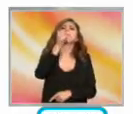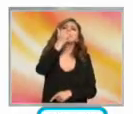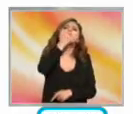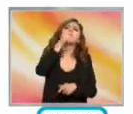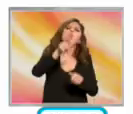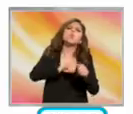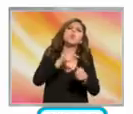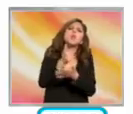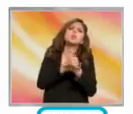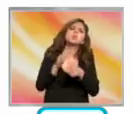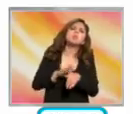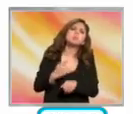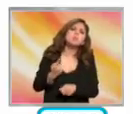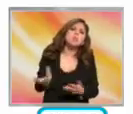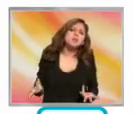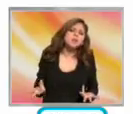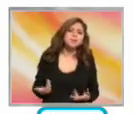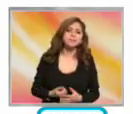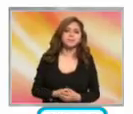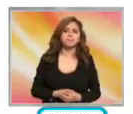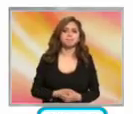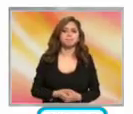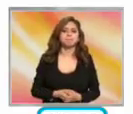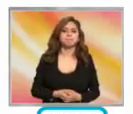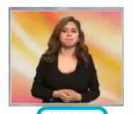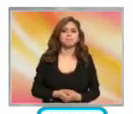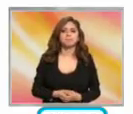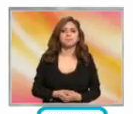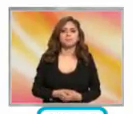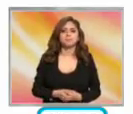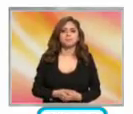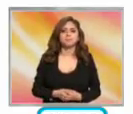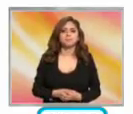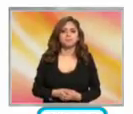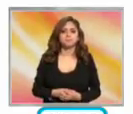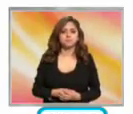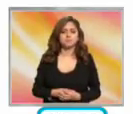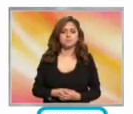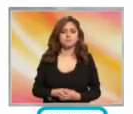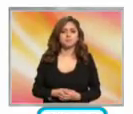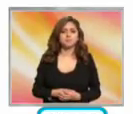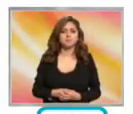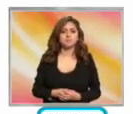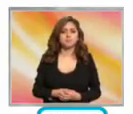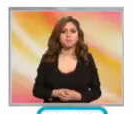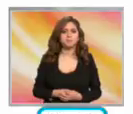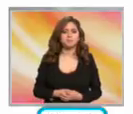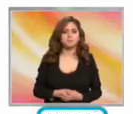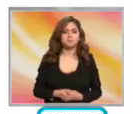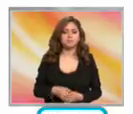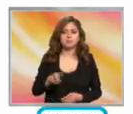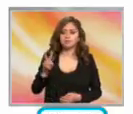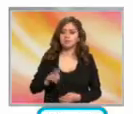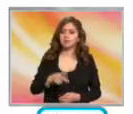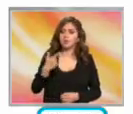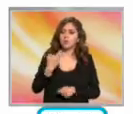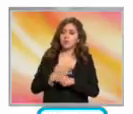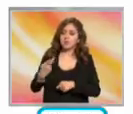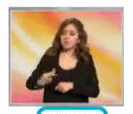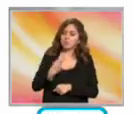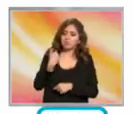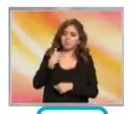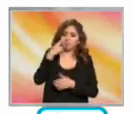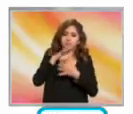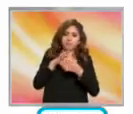¿qué tiene que ver? Cuéntame. Mira. Sí. El color azul Sí. puede ser, me agarraste un poquito de ¿No, curva, no tendrá que ver